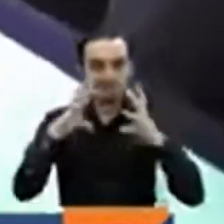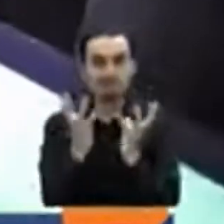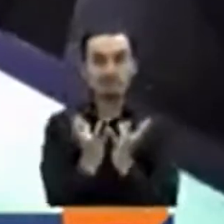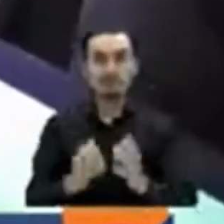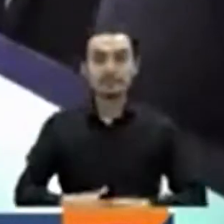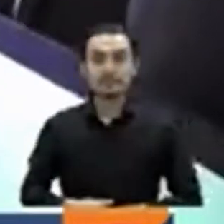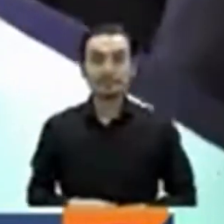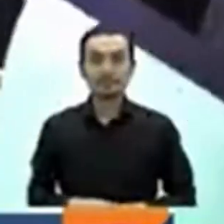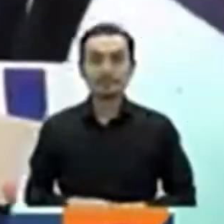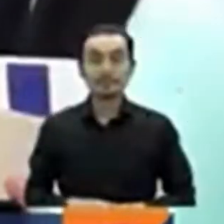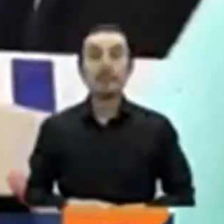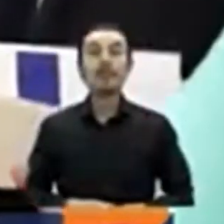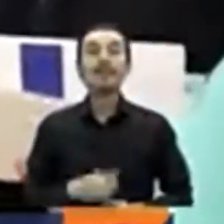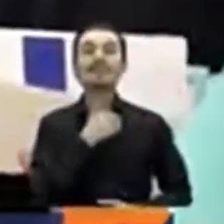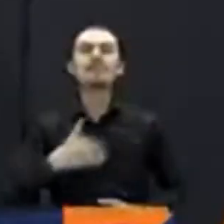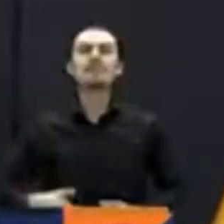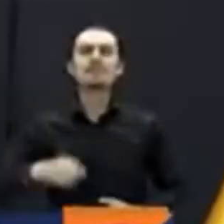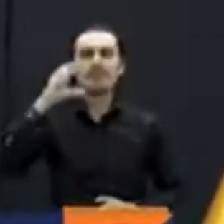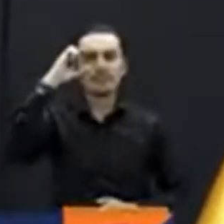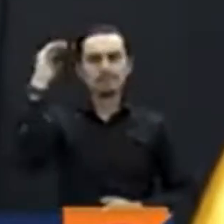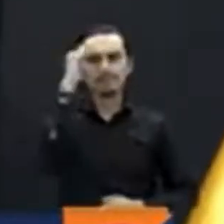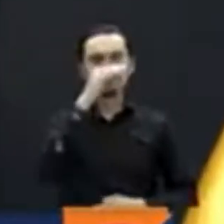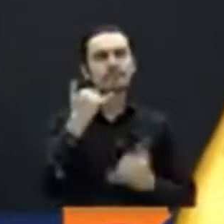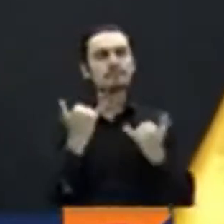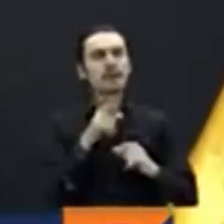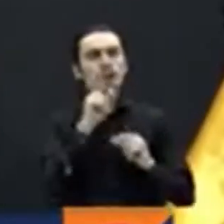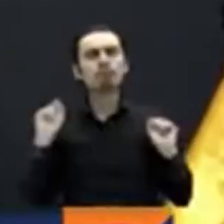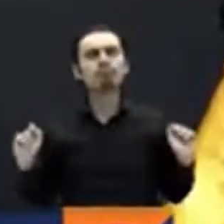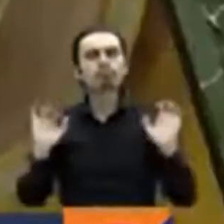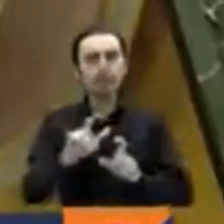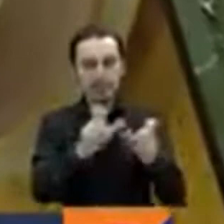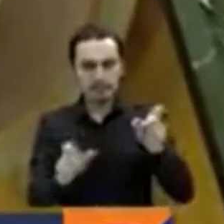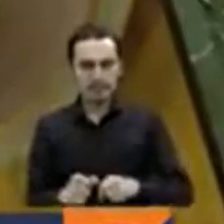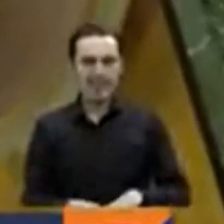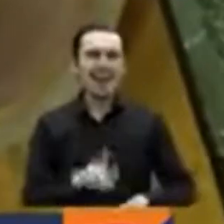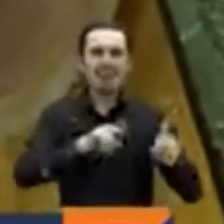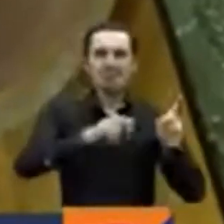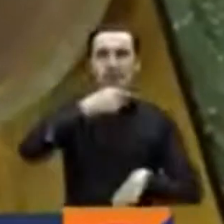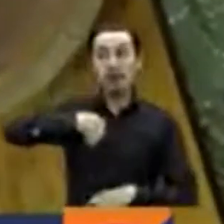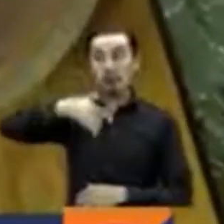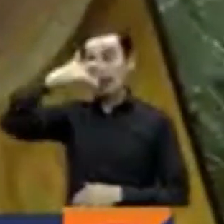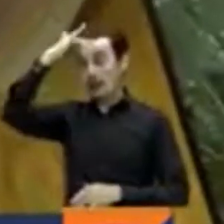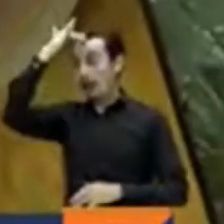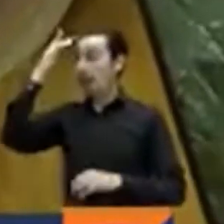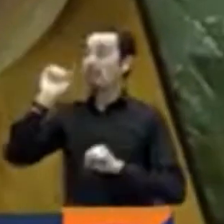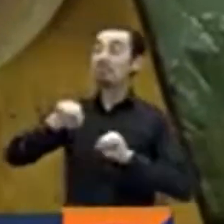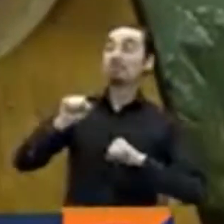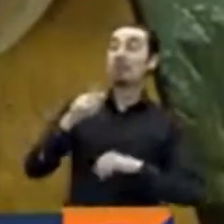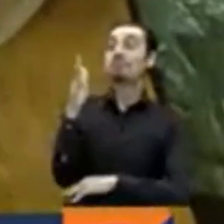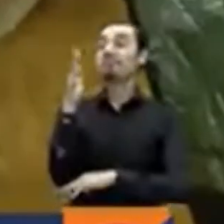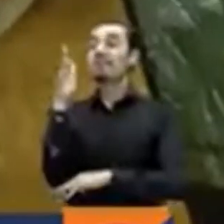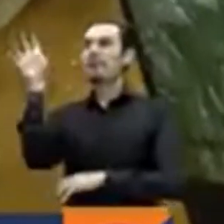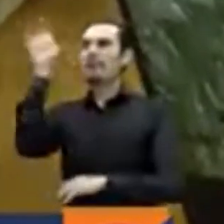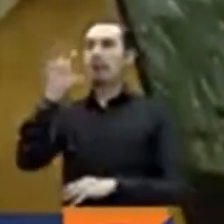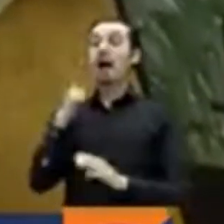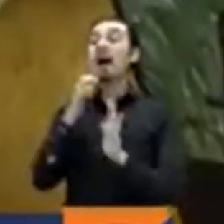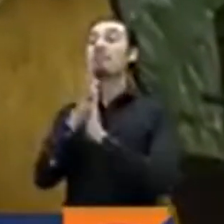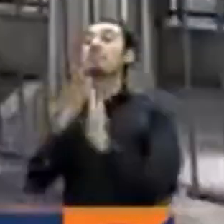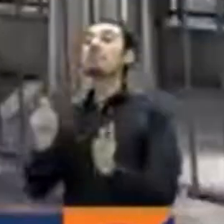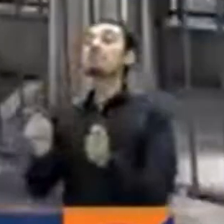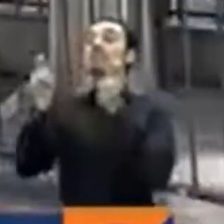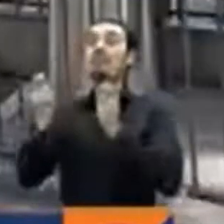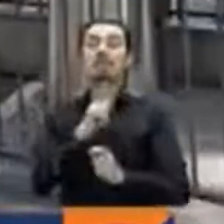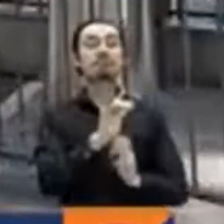presidente Gustavo Petro le dijo a los mandatarios presentes en la Asamblea que no hay nada más hipócrita que el discurso de muchas naciones para salvar la selva.